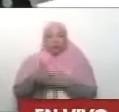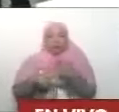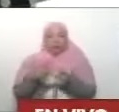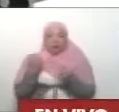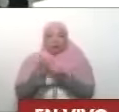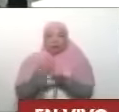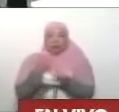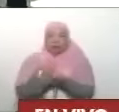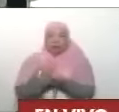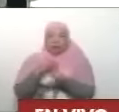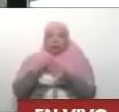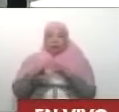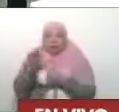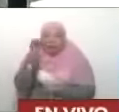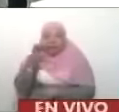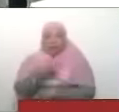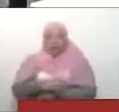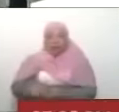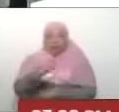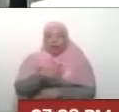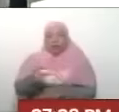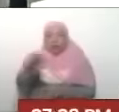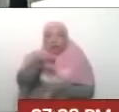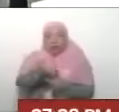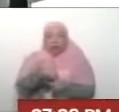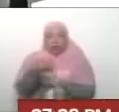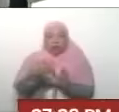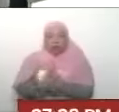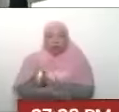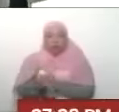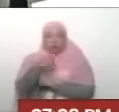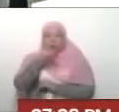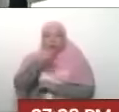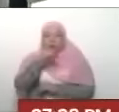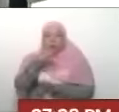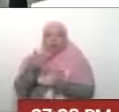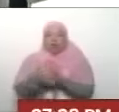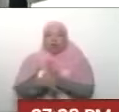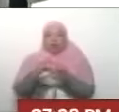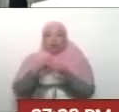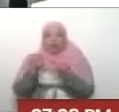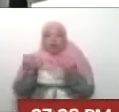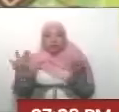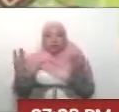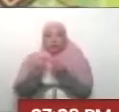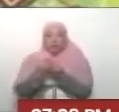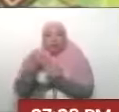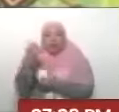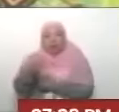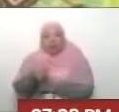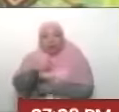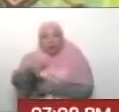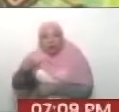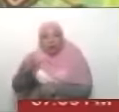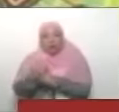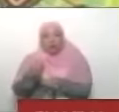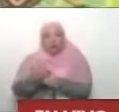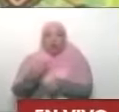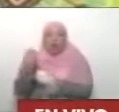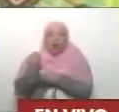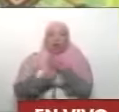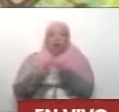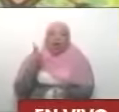Carlos. Van ustedes adelante con su ritmo, con su canto. Sí, ahí estamos, acompañando esta misión desde que